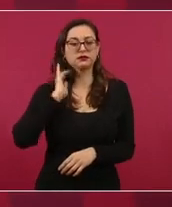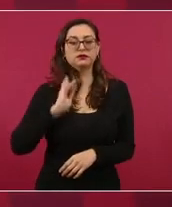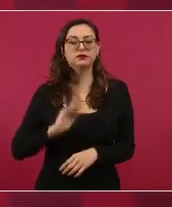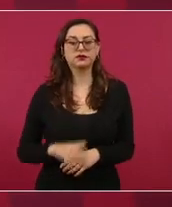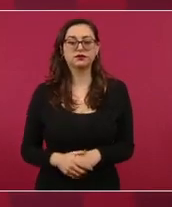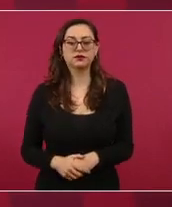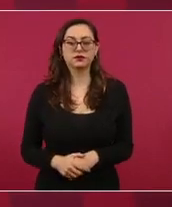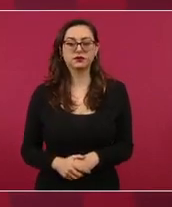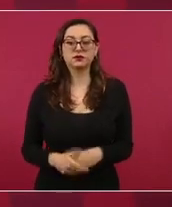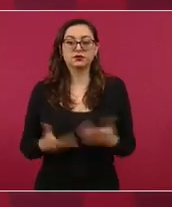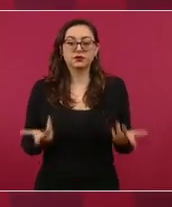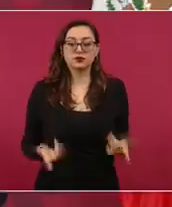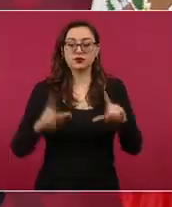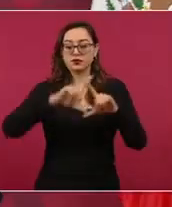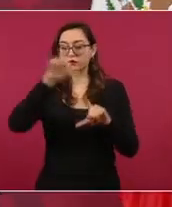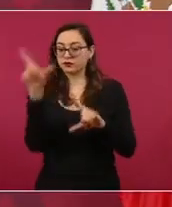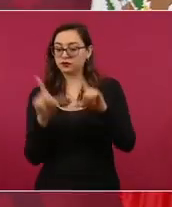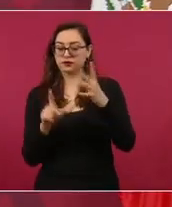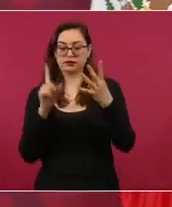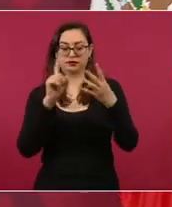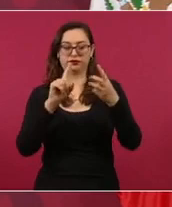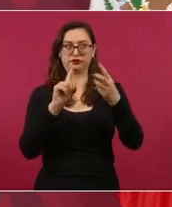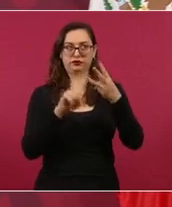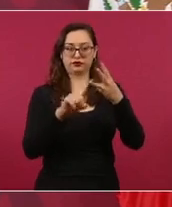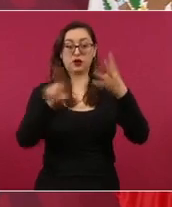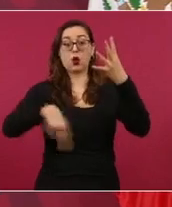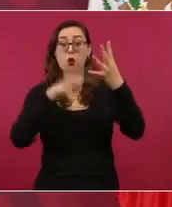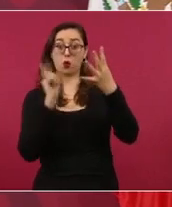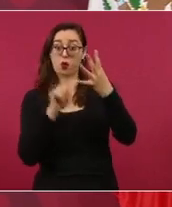32 aparatos para